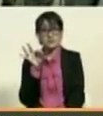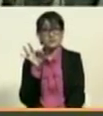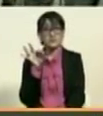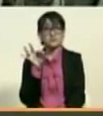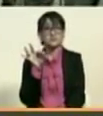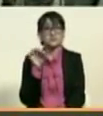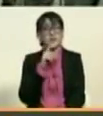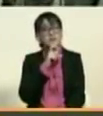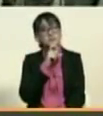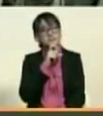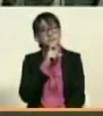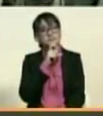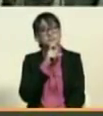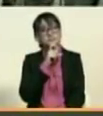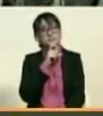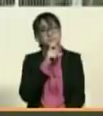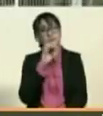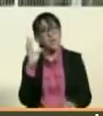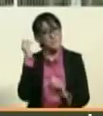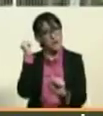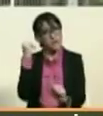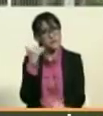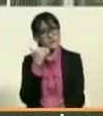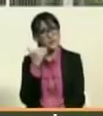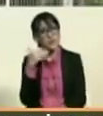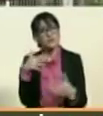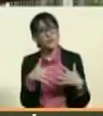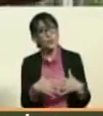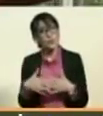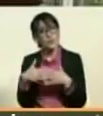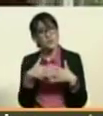¿Quién lo elige? ¿La embajada de Estados Unidos?